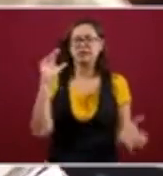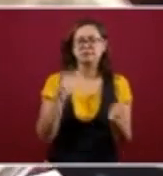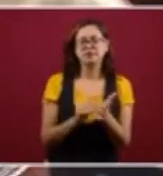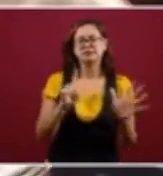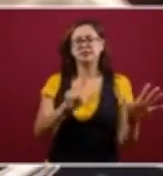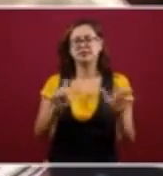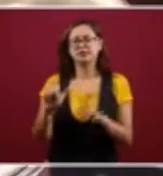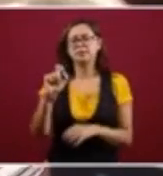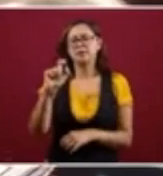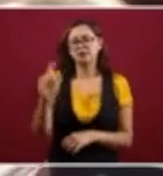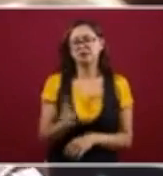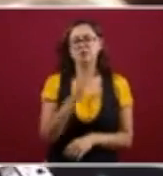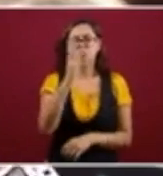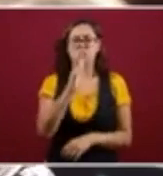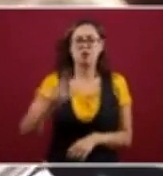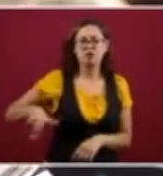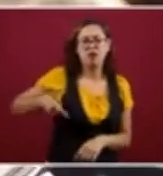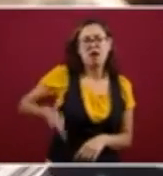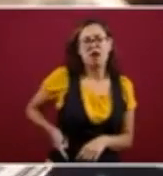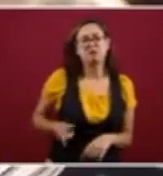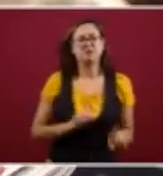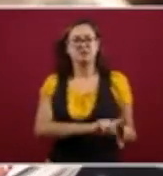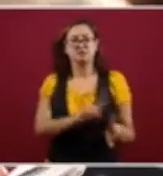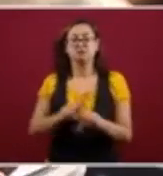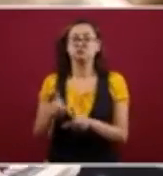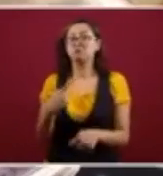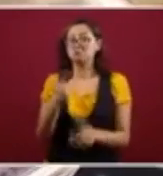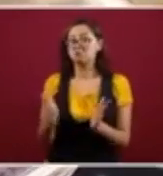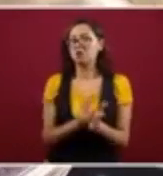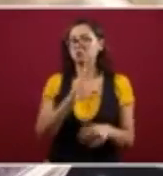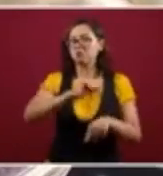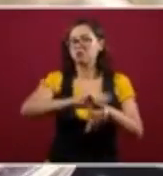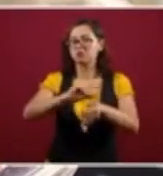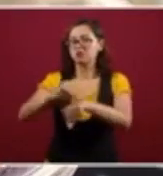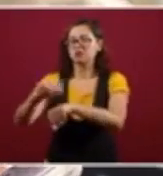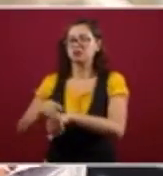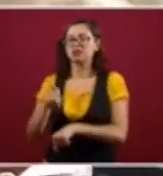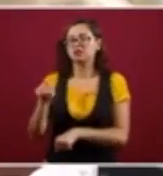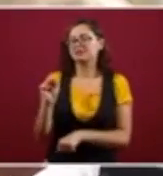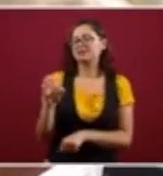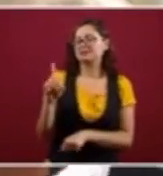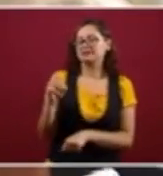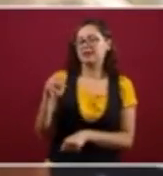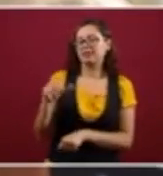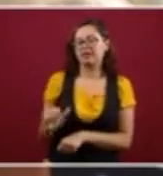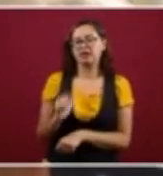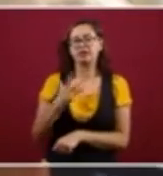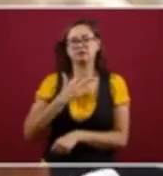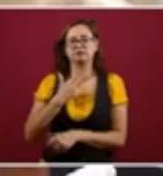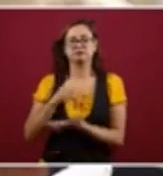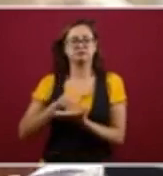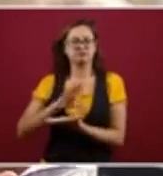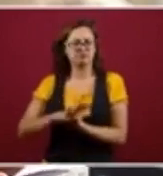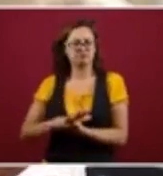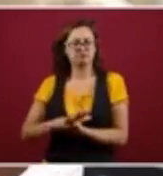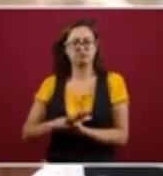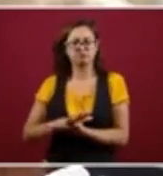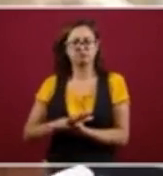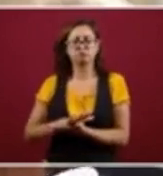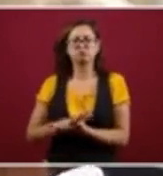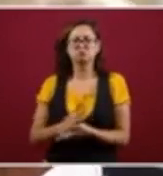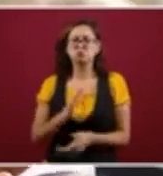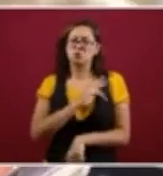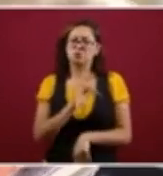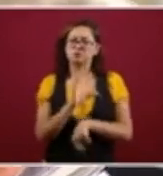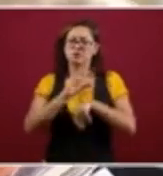30.724 armas legales en México, según datos de la Secretaría de la Defensa Nacional, son armas